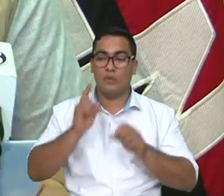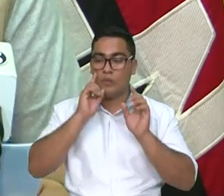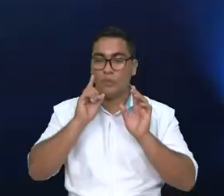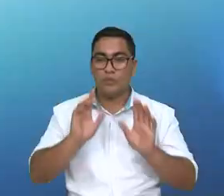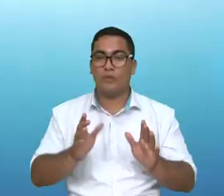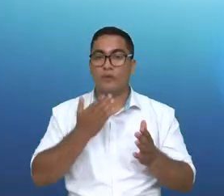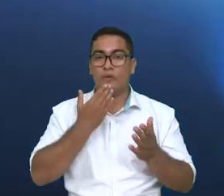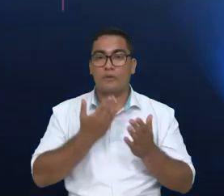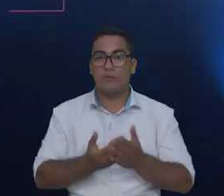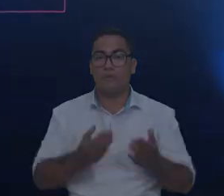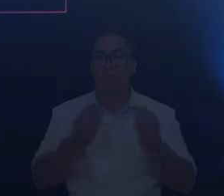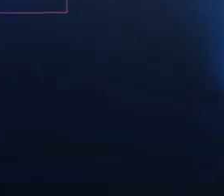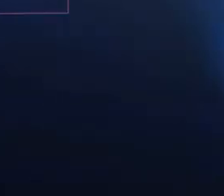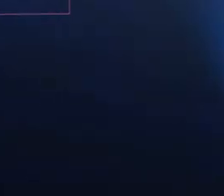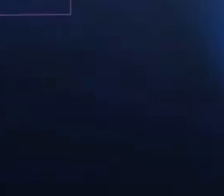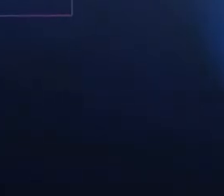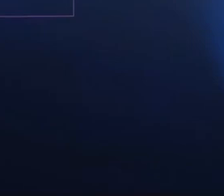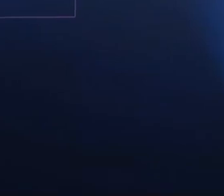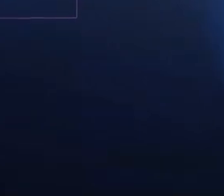Muchas gracias.